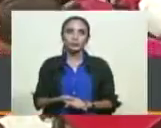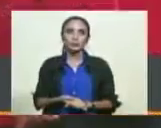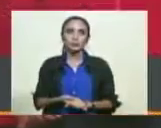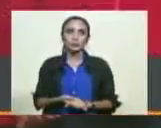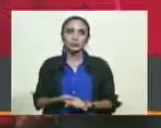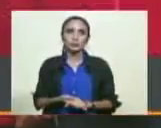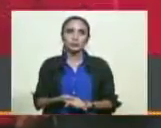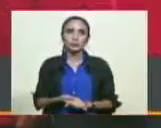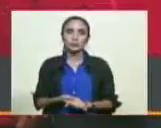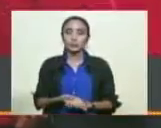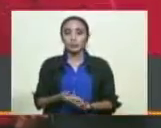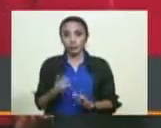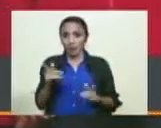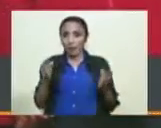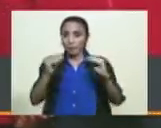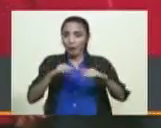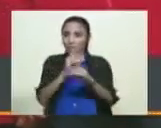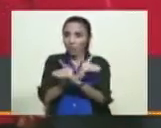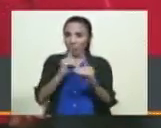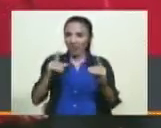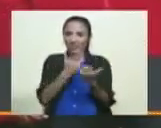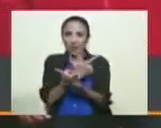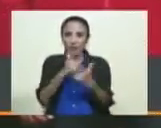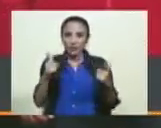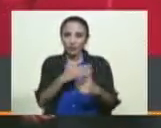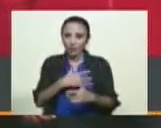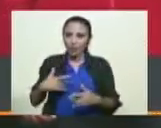¿Ustedes quieren más democracia y libertad?